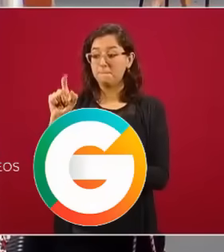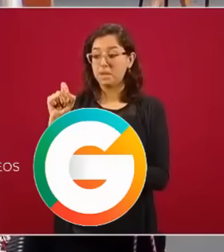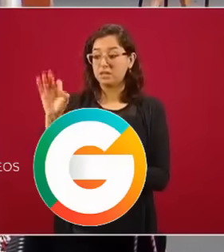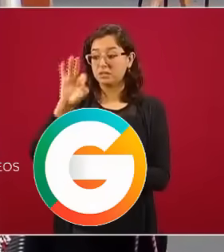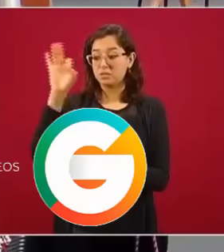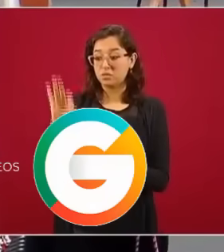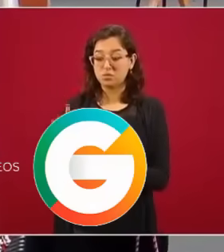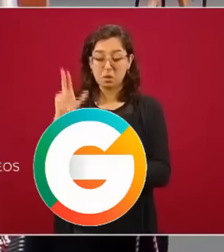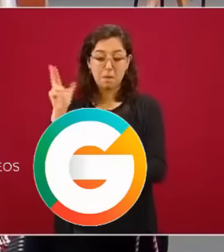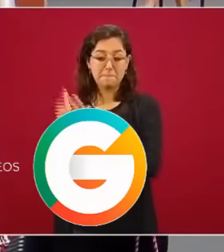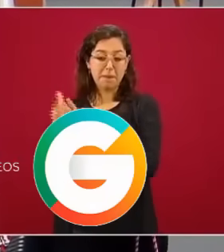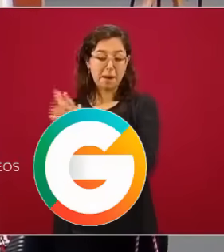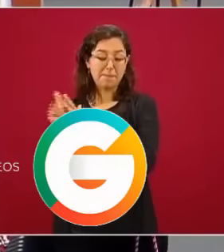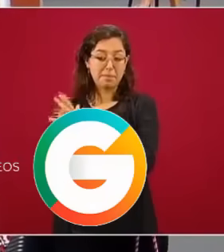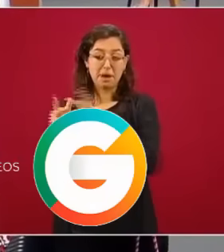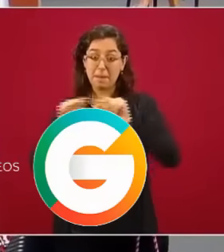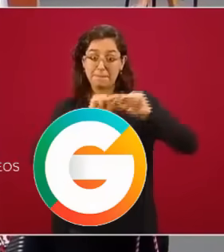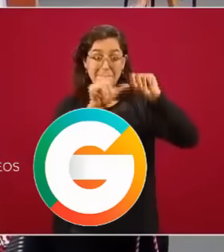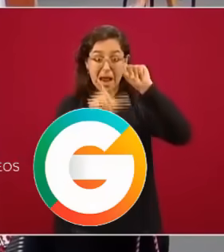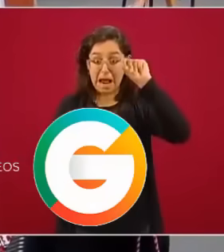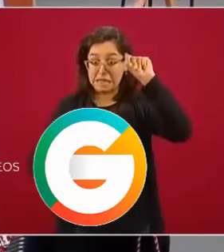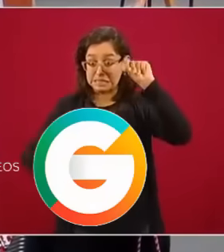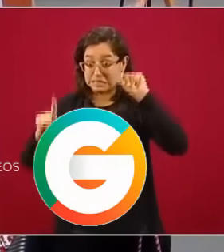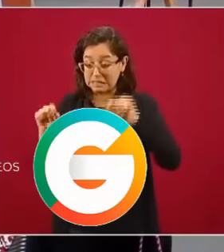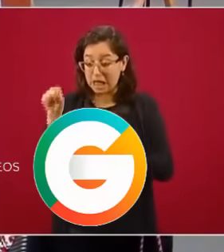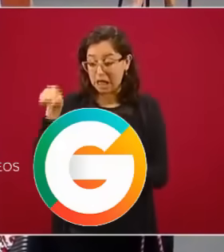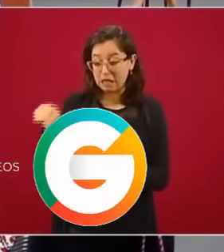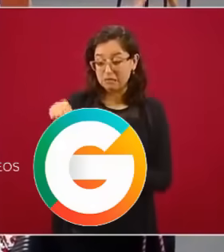20% de todos los homicidios del país.